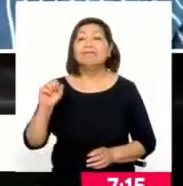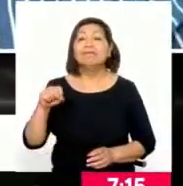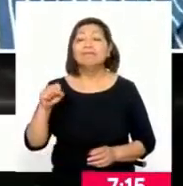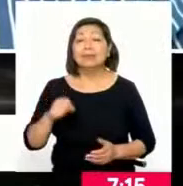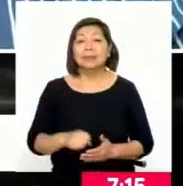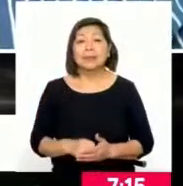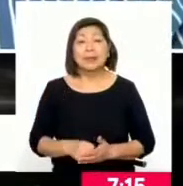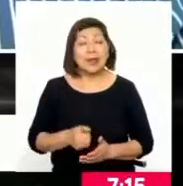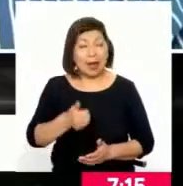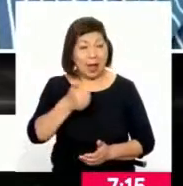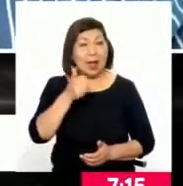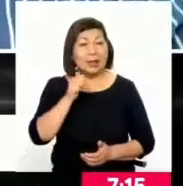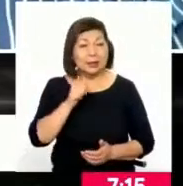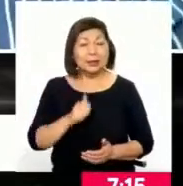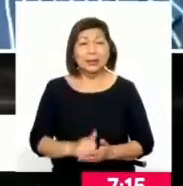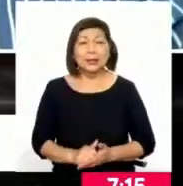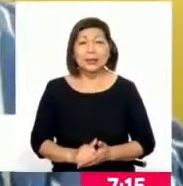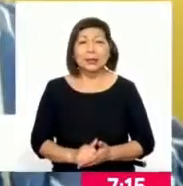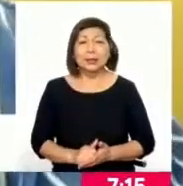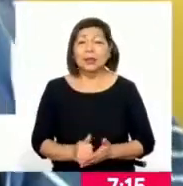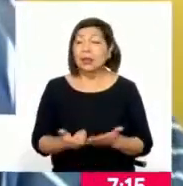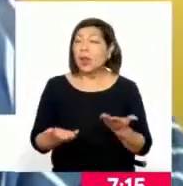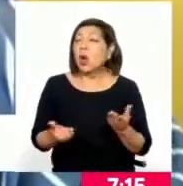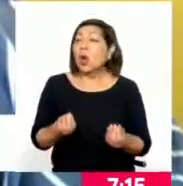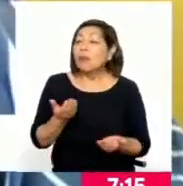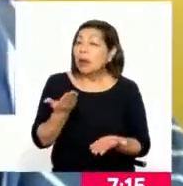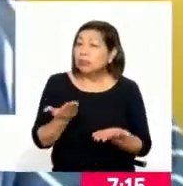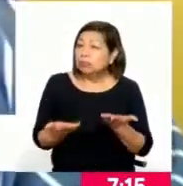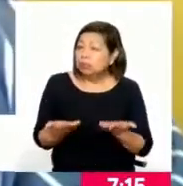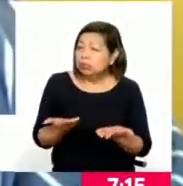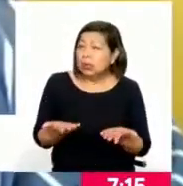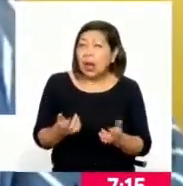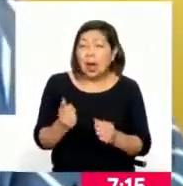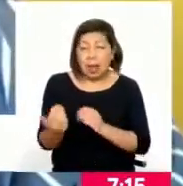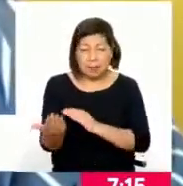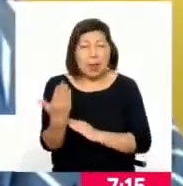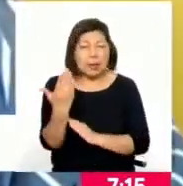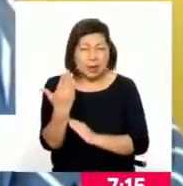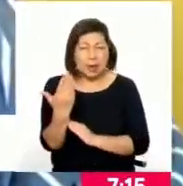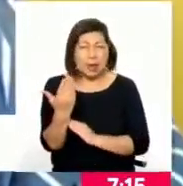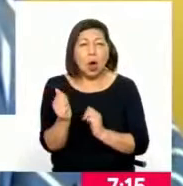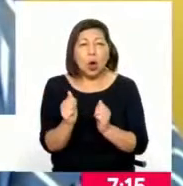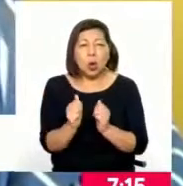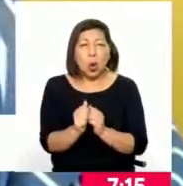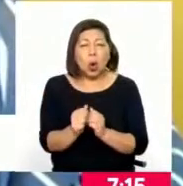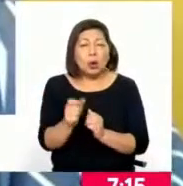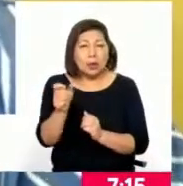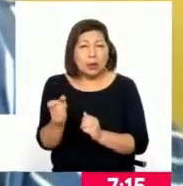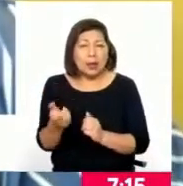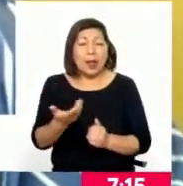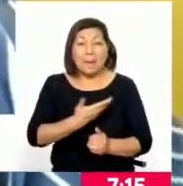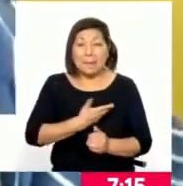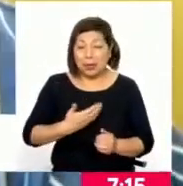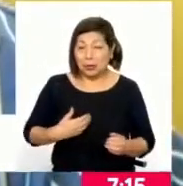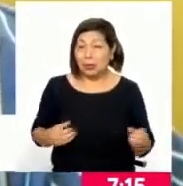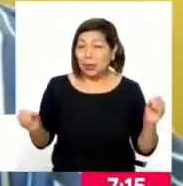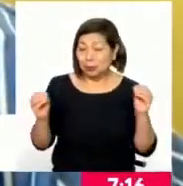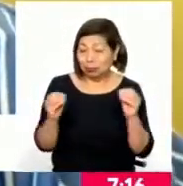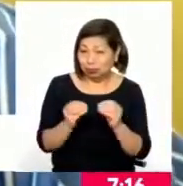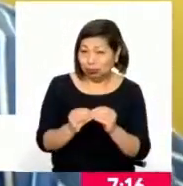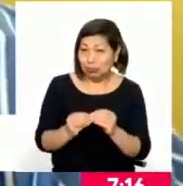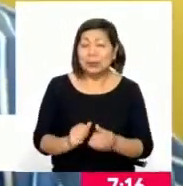Efectivamente, el día de ayer se hizo un balance en horas de la mañana con asistencia de la Presidenta de la